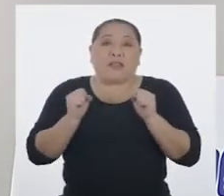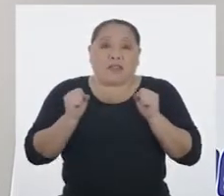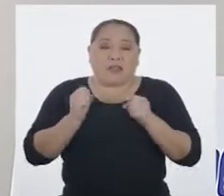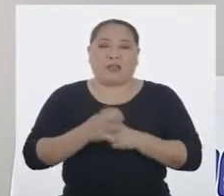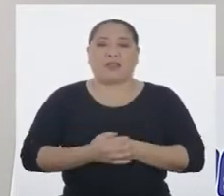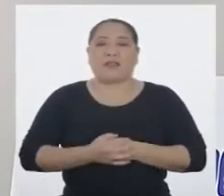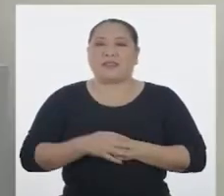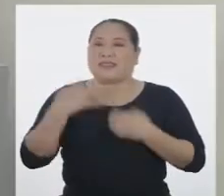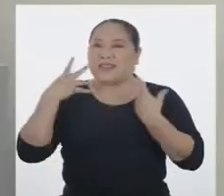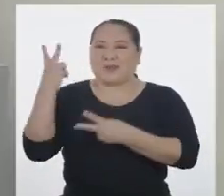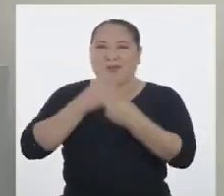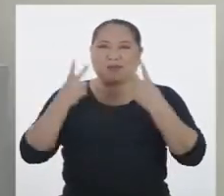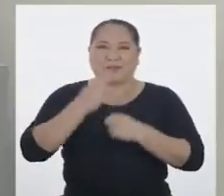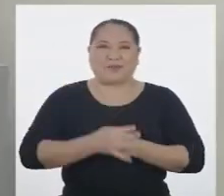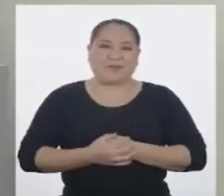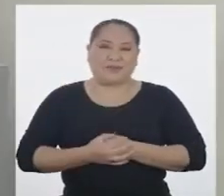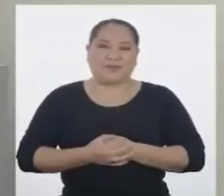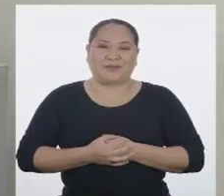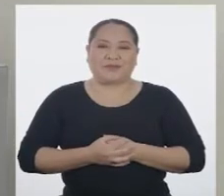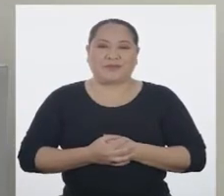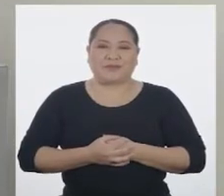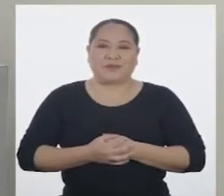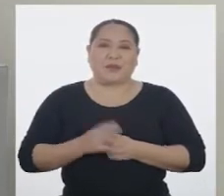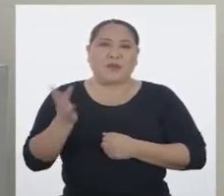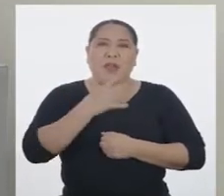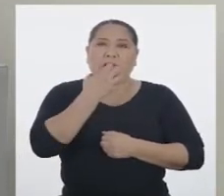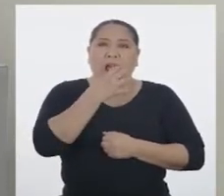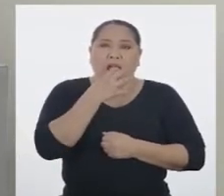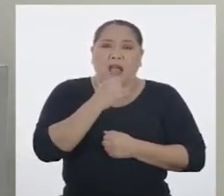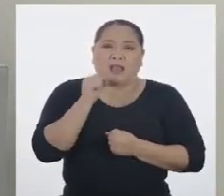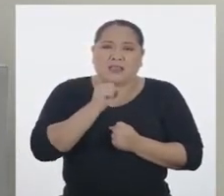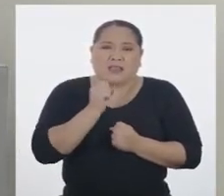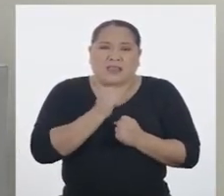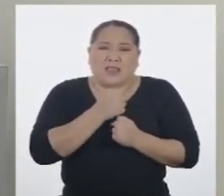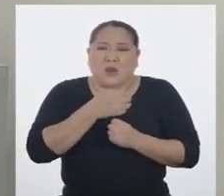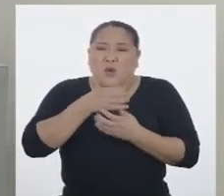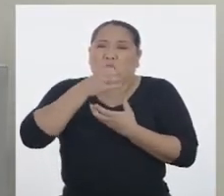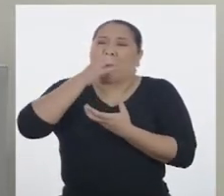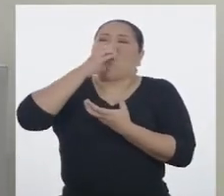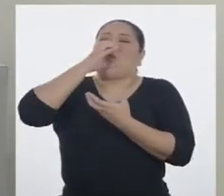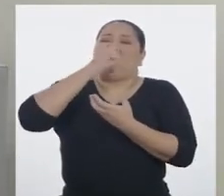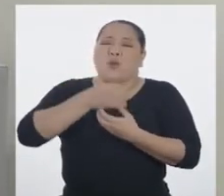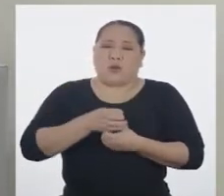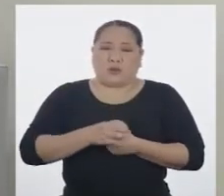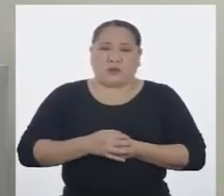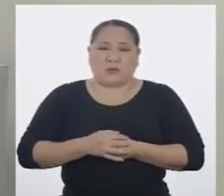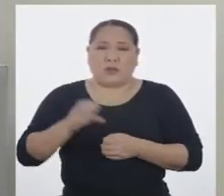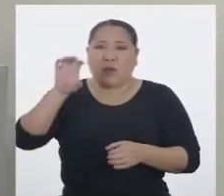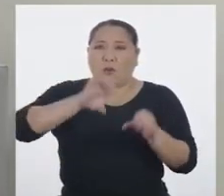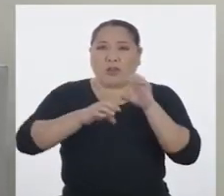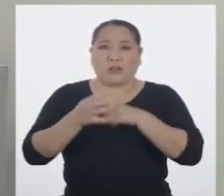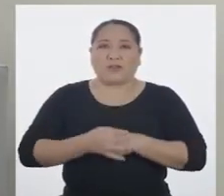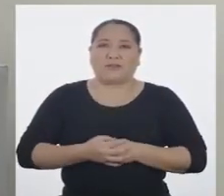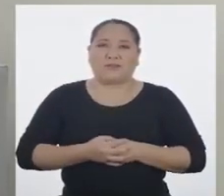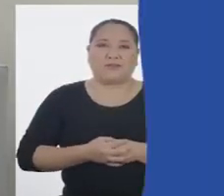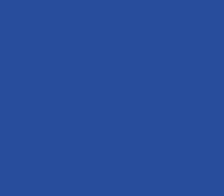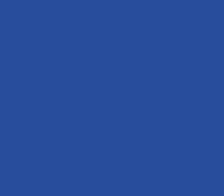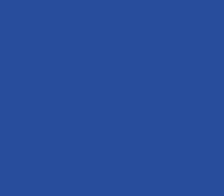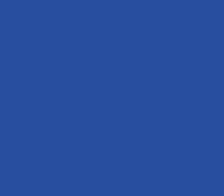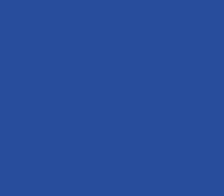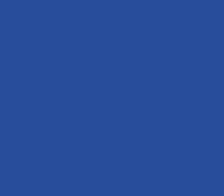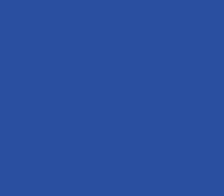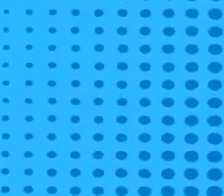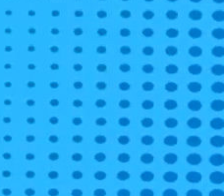y sobre el friaje. ¡Ya volvemos! ¿Vamos por algo calientito? Sí, un emoliente. O podría ser más bien, estoy antojada como